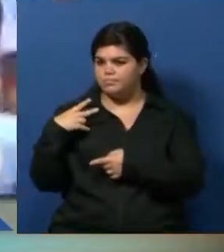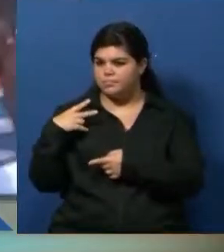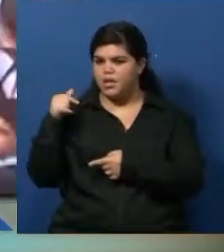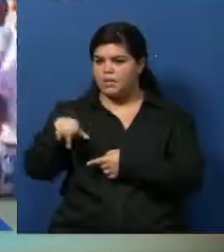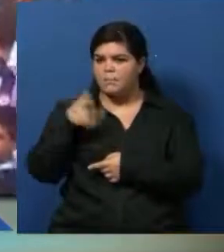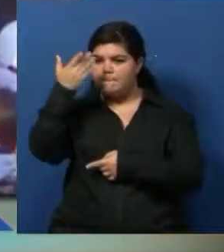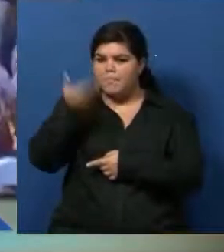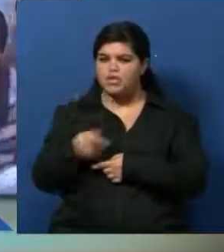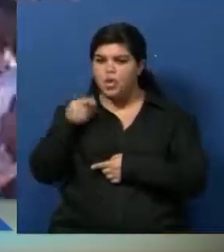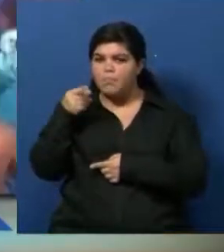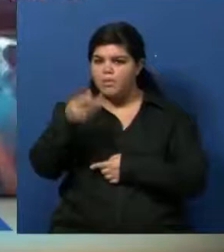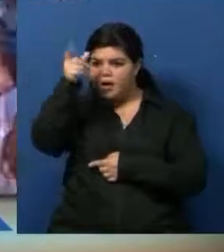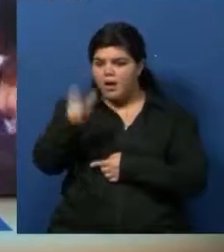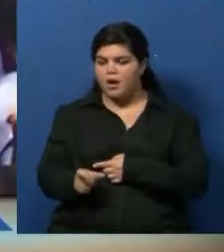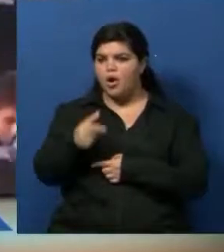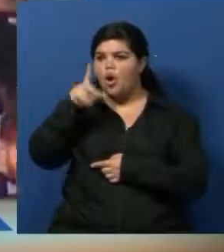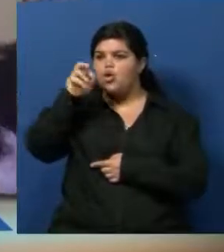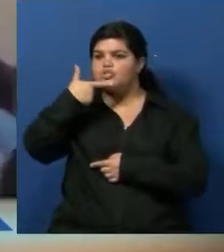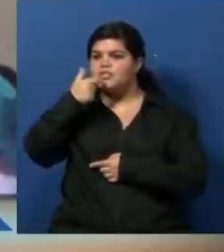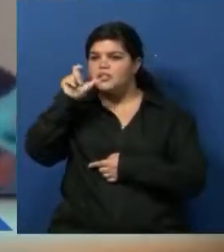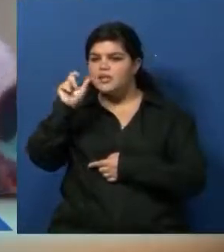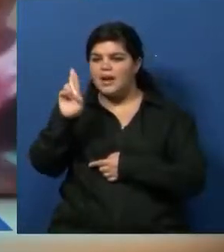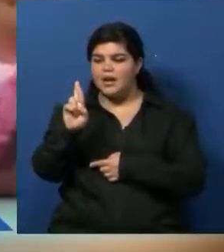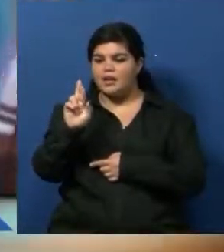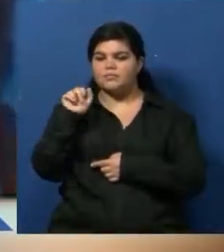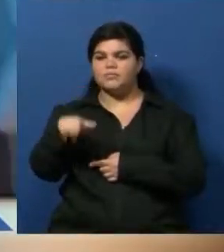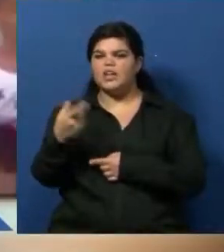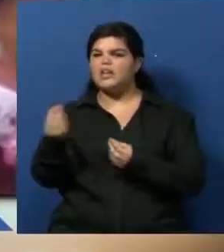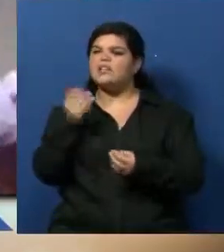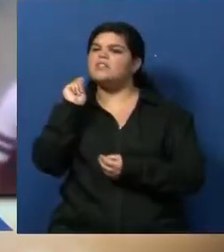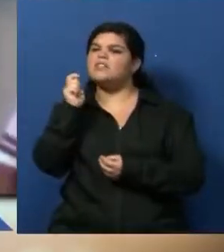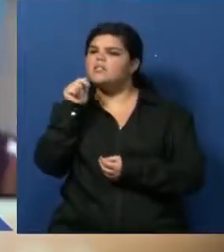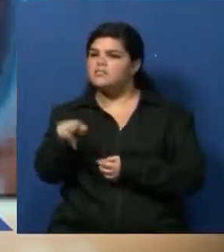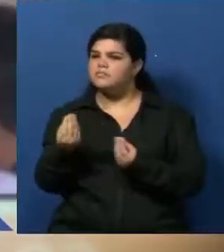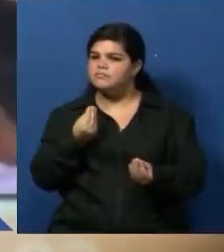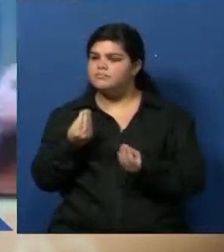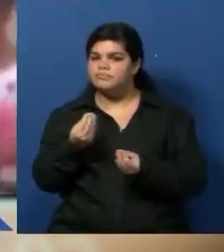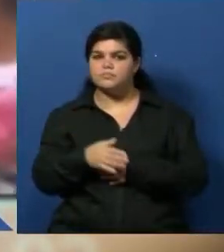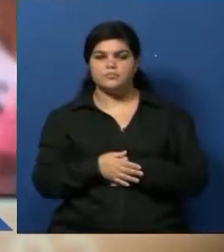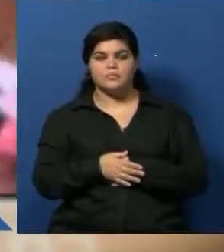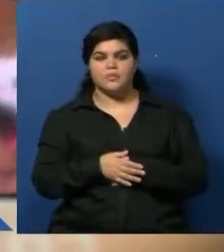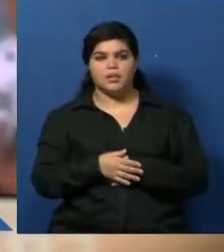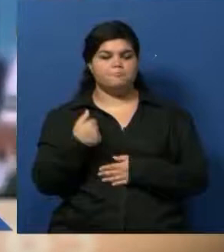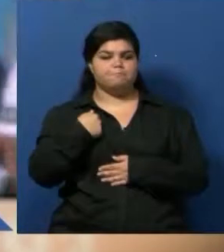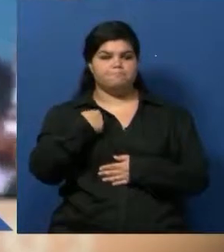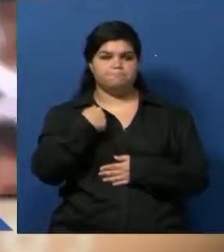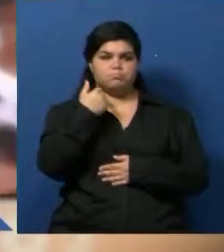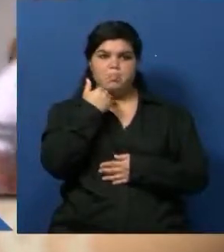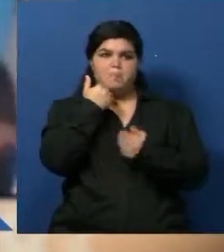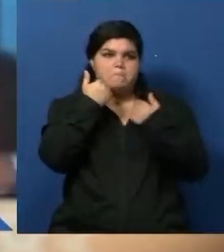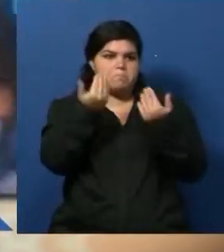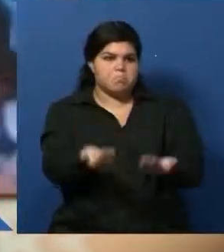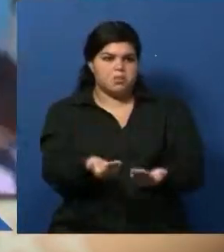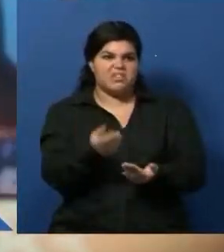es el apuntado por todos. Estamos hablando de Oscar Sapo Gómez. ¿Quién es Oscar Sapo Gómez? Yo sinceramente no tenía la menor idea de